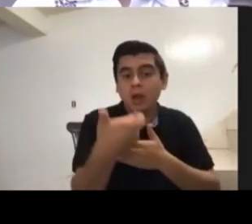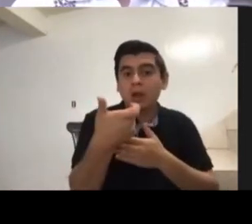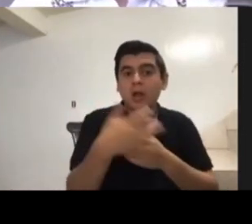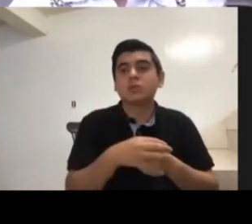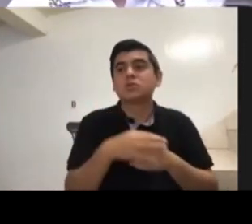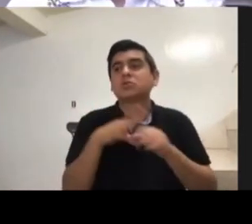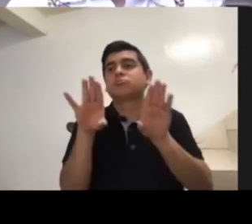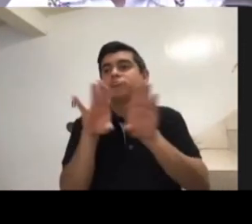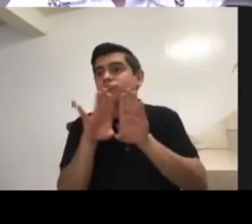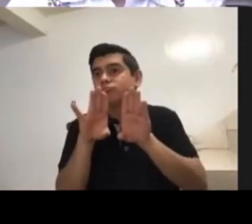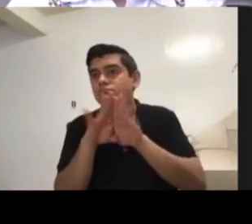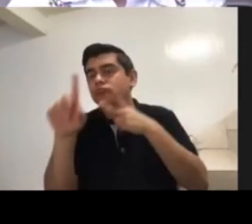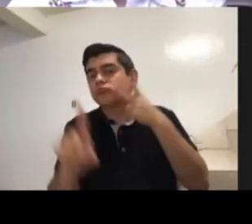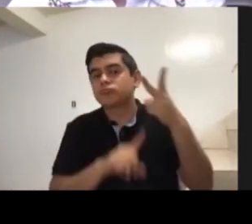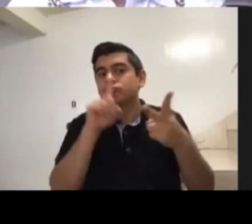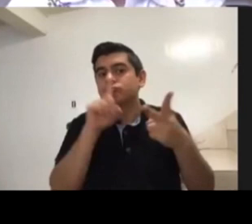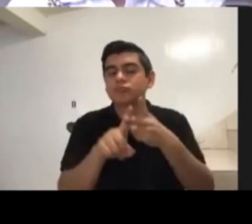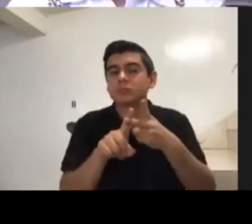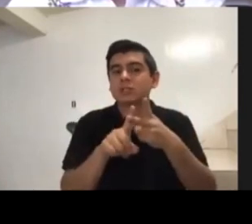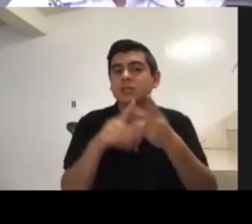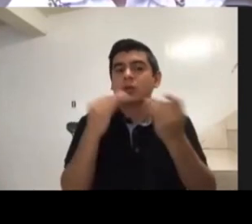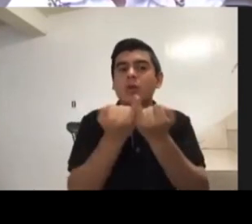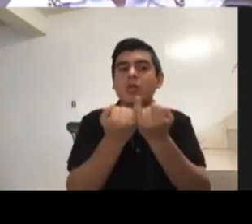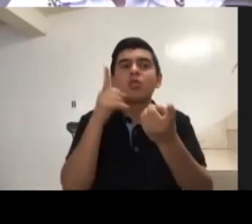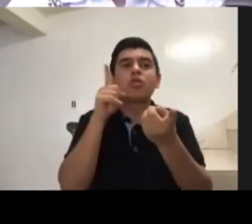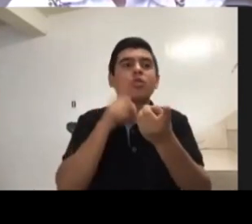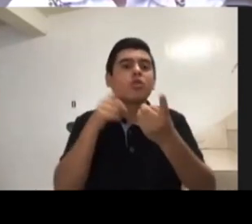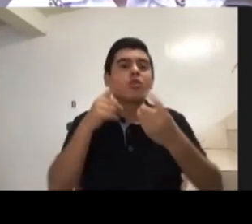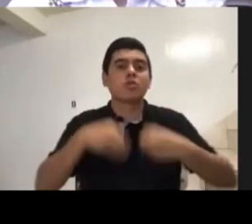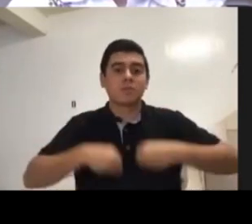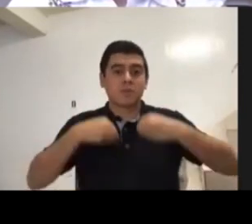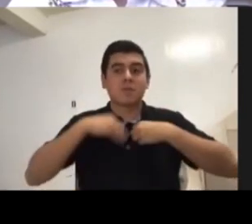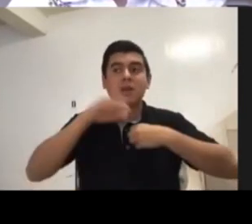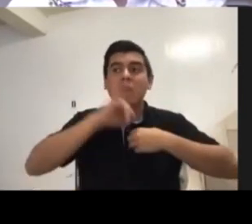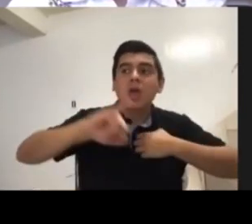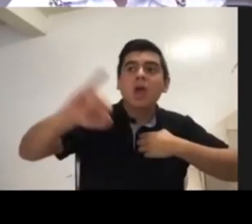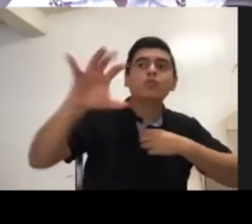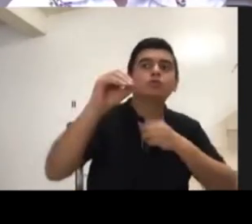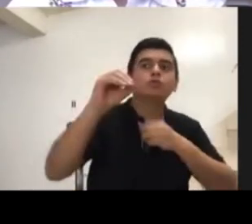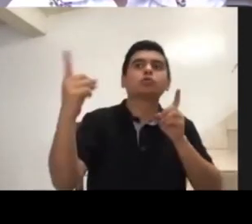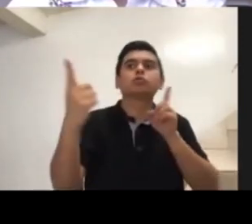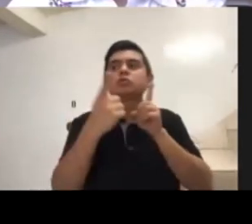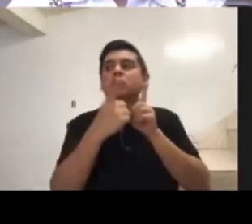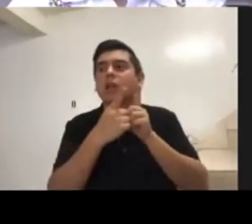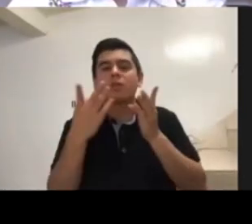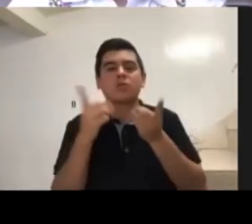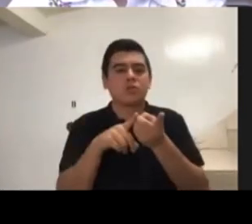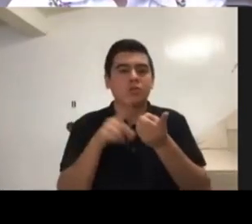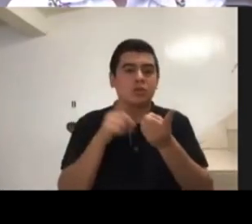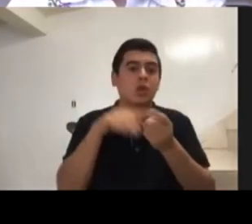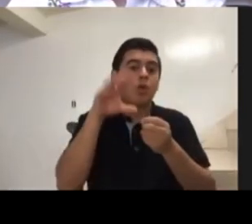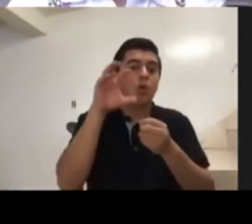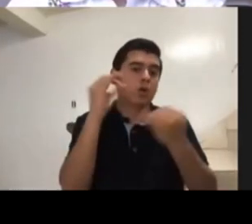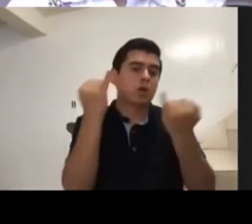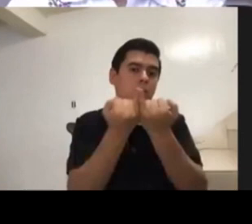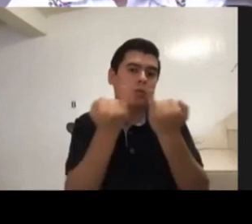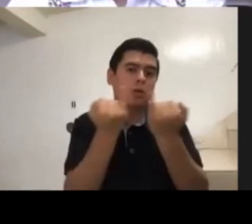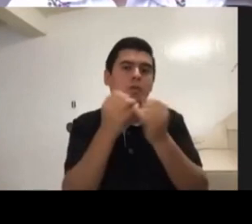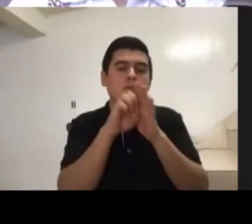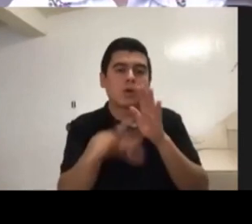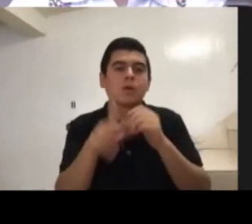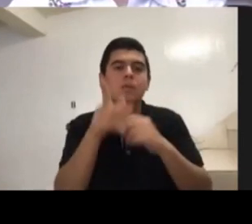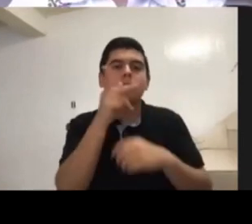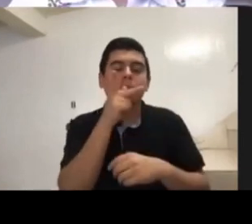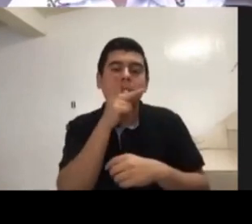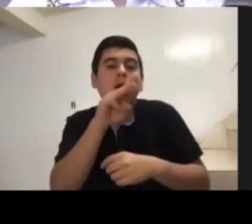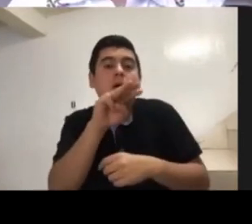con el grado de marginación de la zona en la que vives, con la escolaridad de los padres, particularmente de las madres,